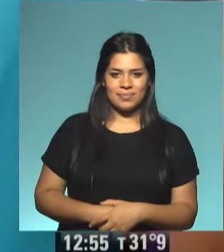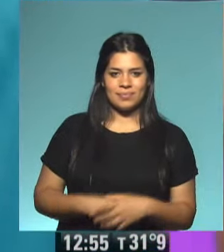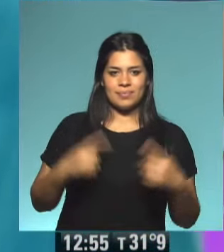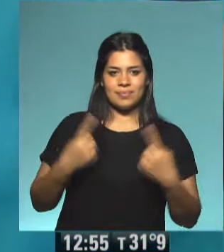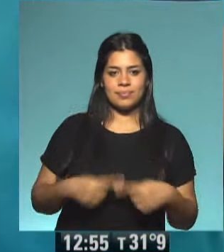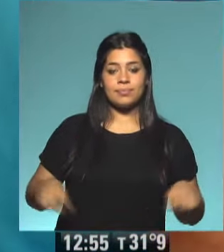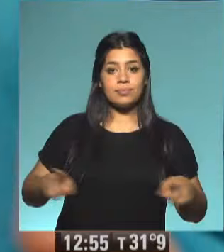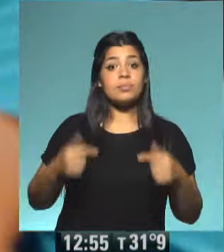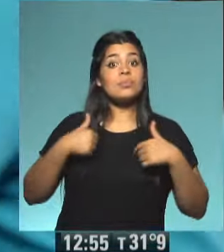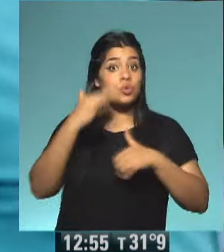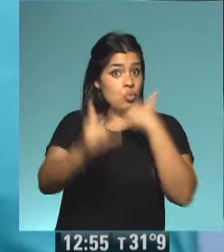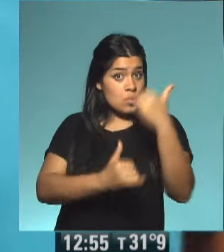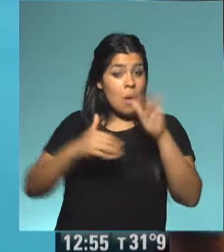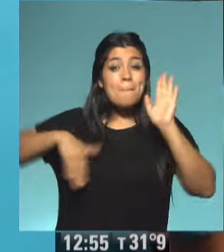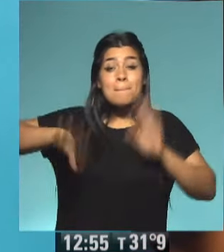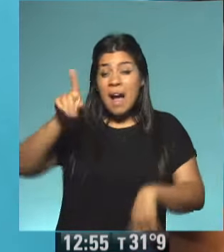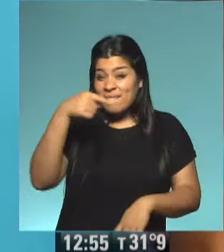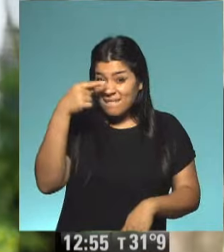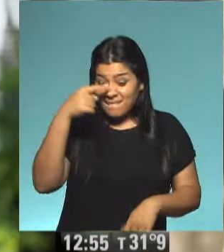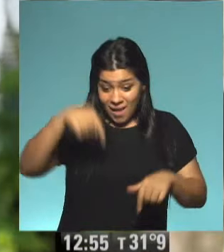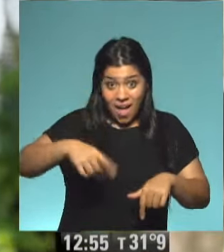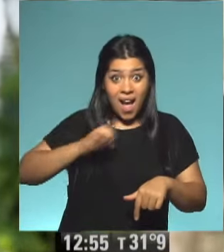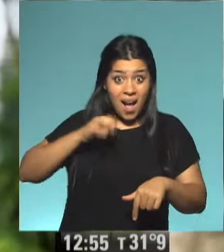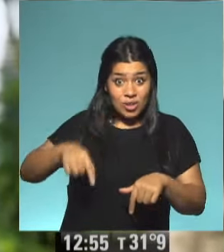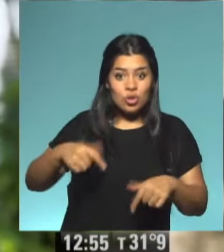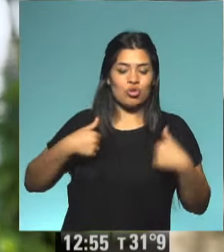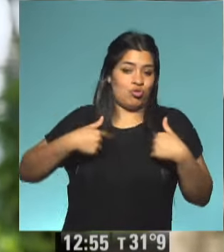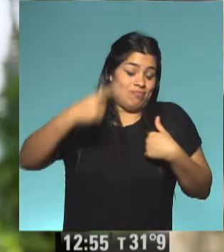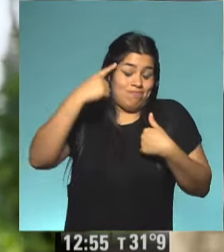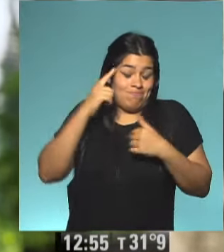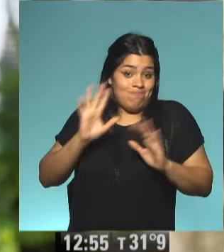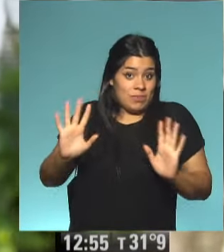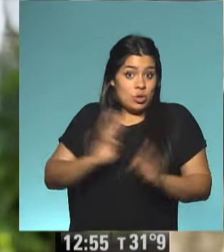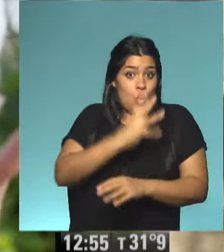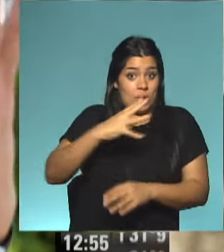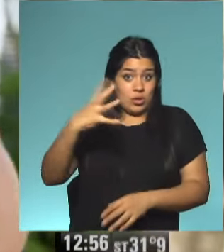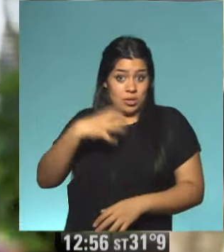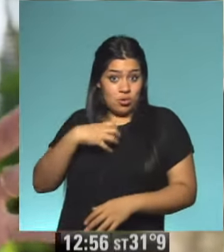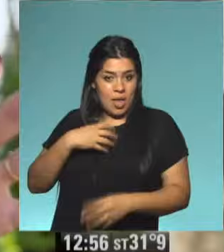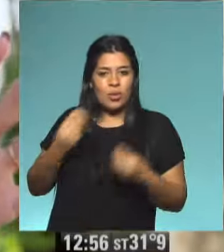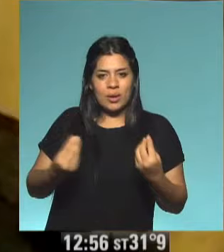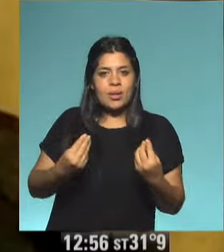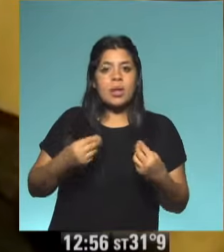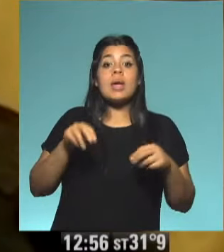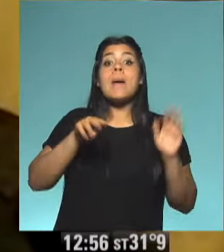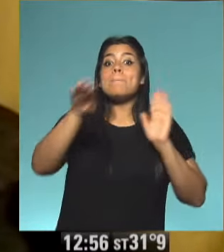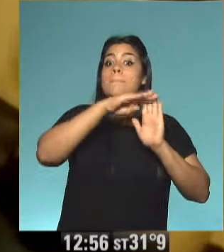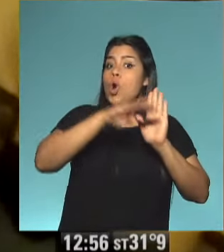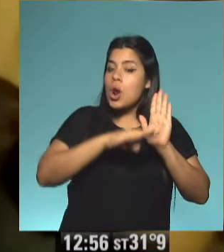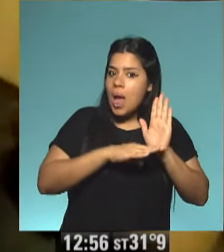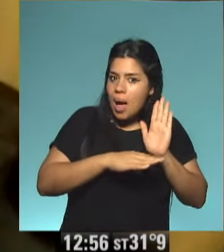¡Mua! Les cuento que lo más interesante que pasó, a mi entender, con el proceso de cuarto y quinto fue que estuvieron planteados los programas